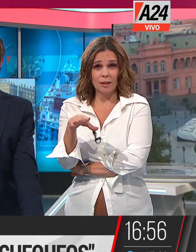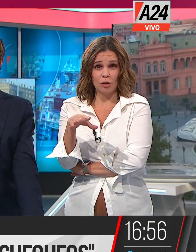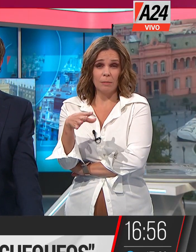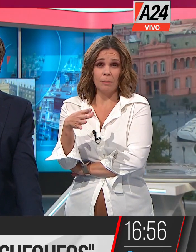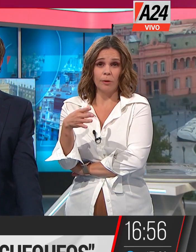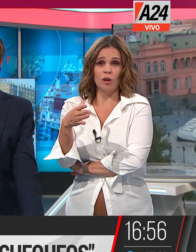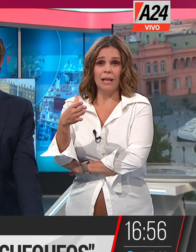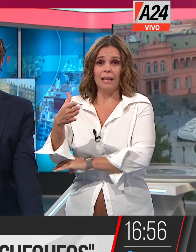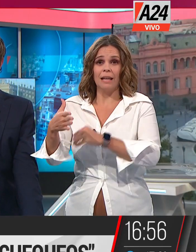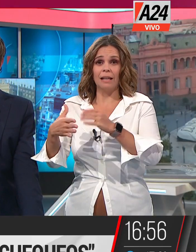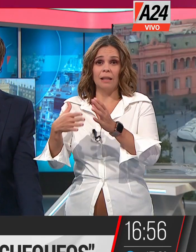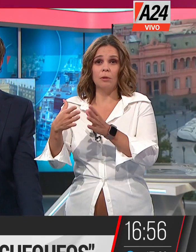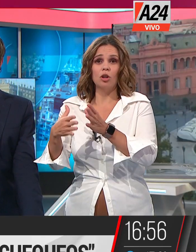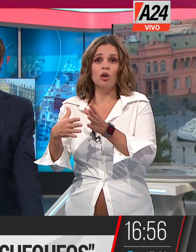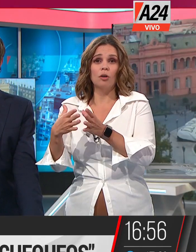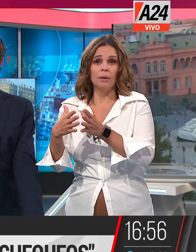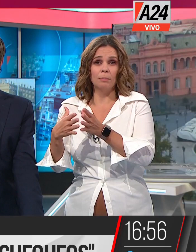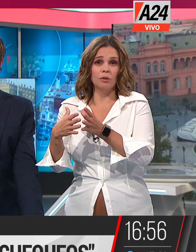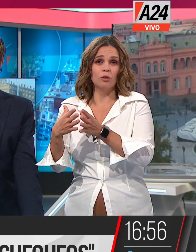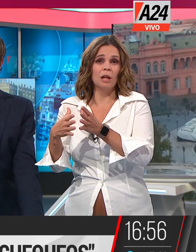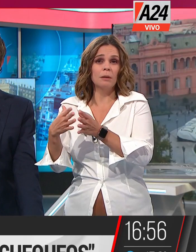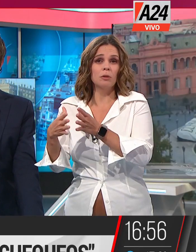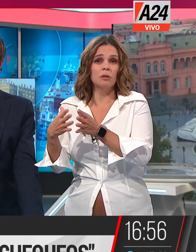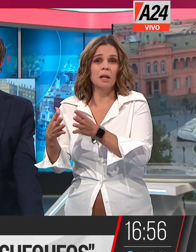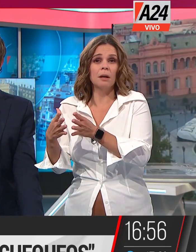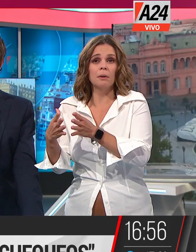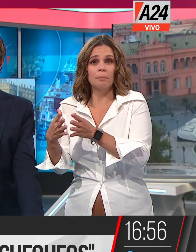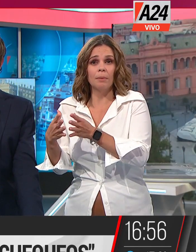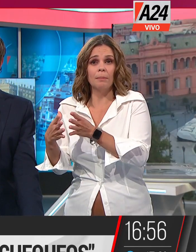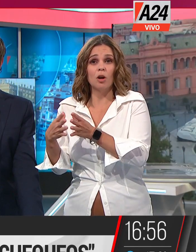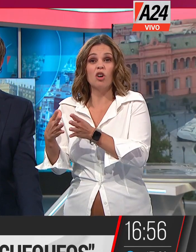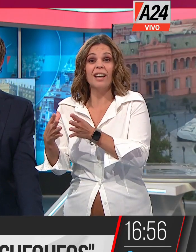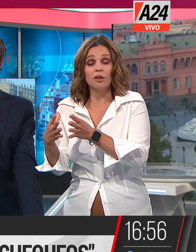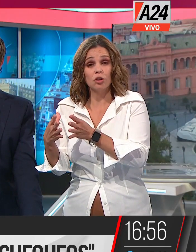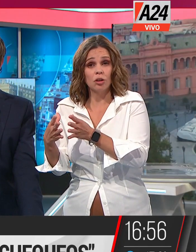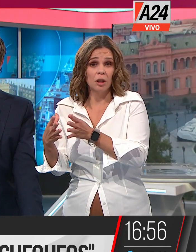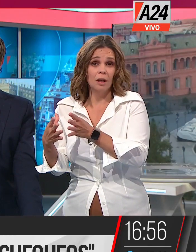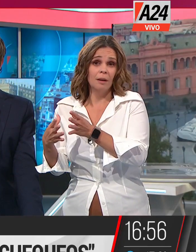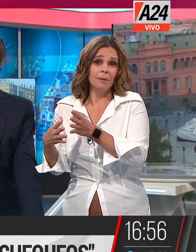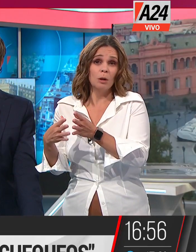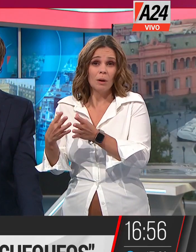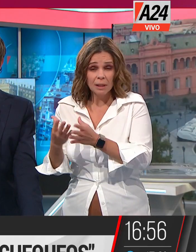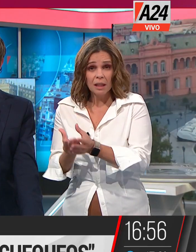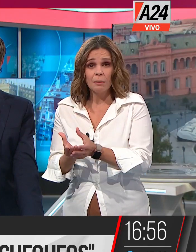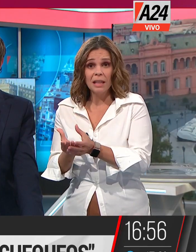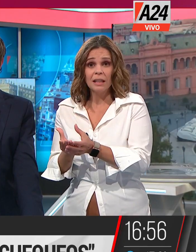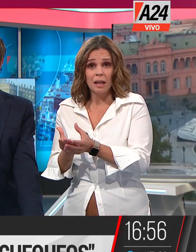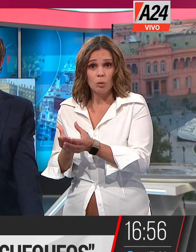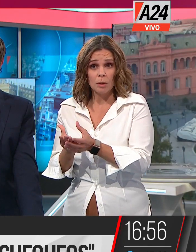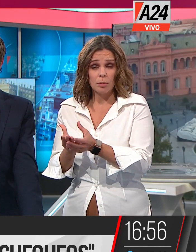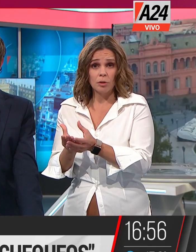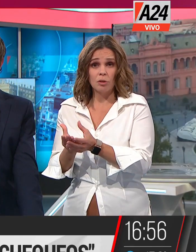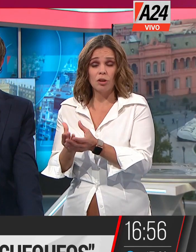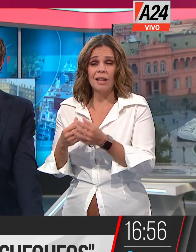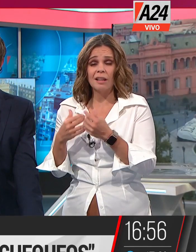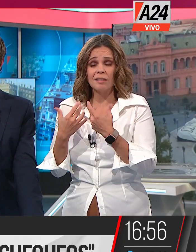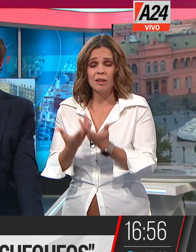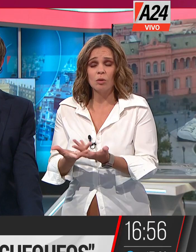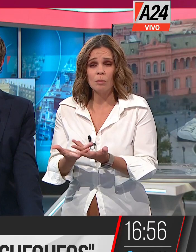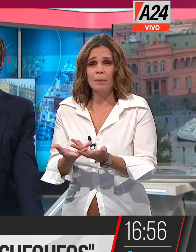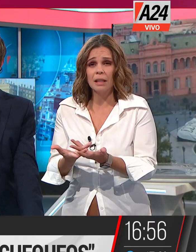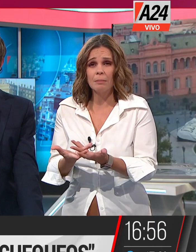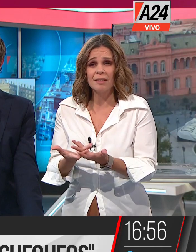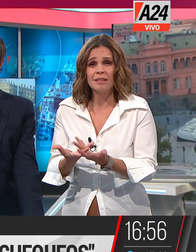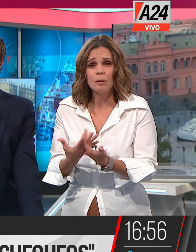estás haciendo también. Porque la quimio, el proceso de la quimio, si bien cada vez va mejorando, igualmente debilita el cuerpo, ¿no? No deja de